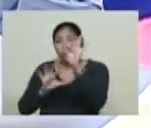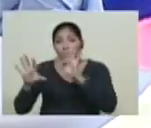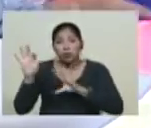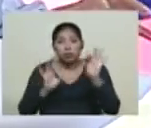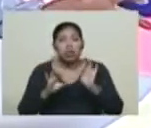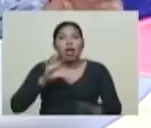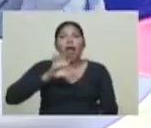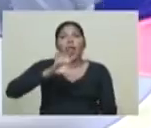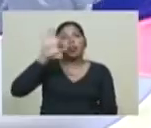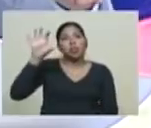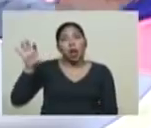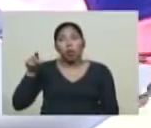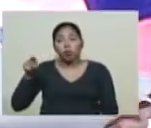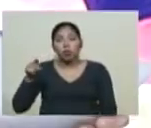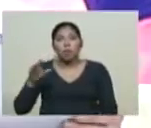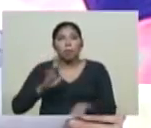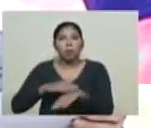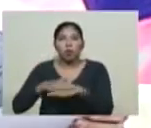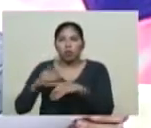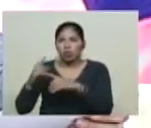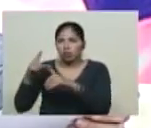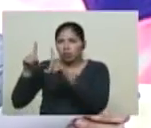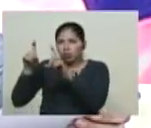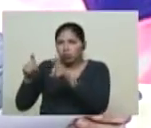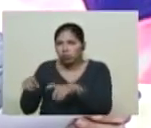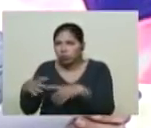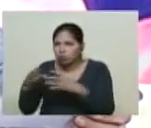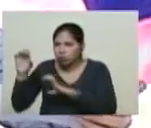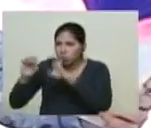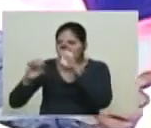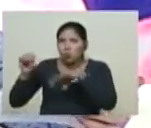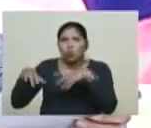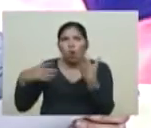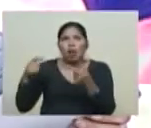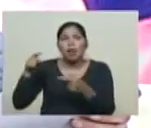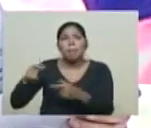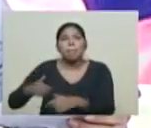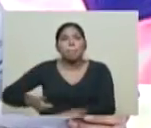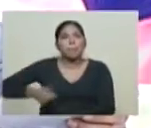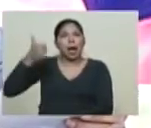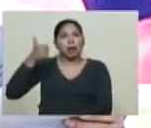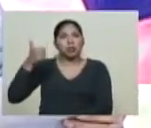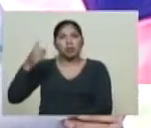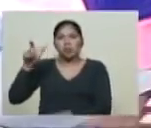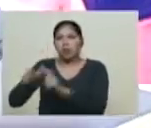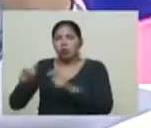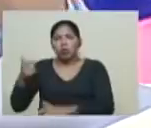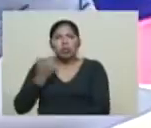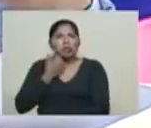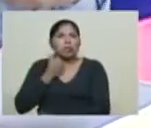donde hemos detectado cuál es la mayor incidencia de casos en determinadas